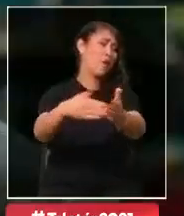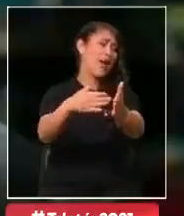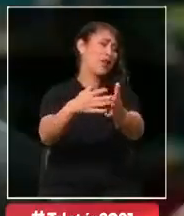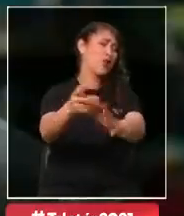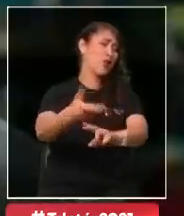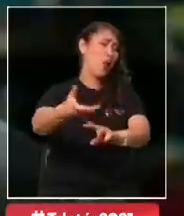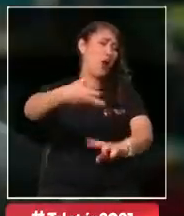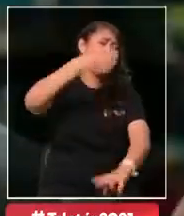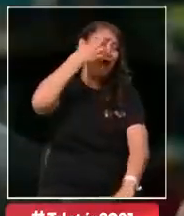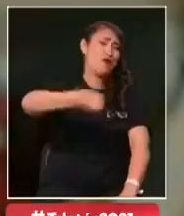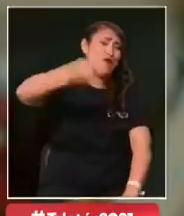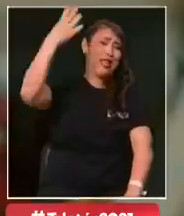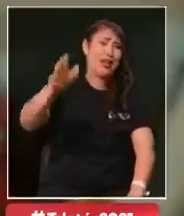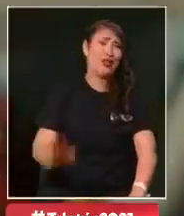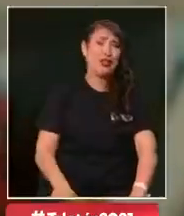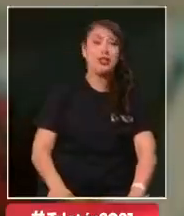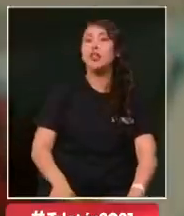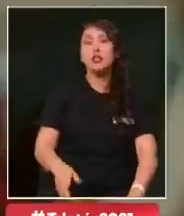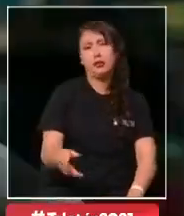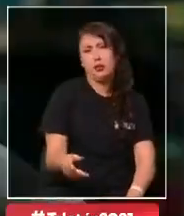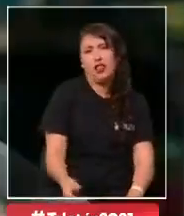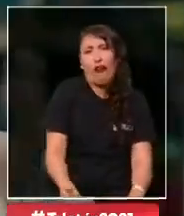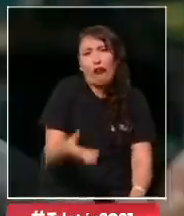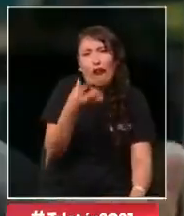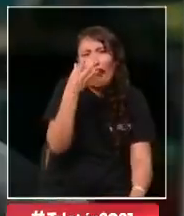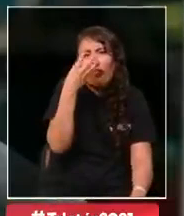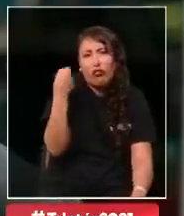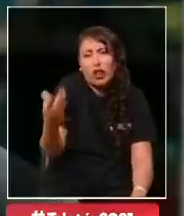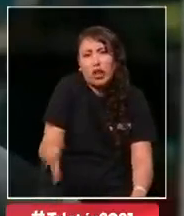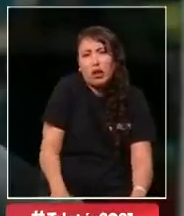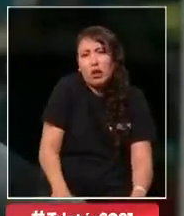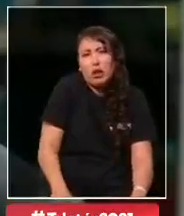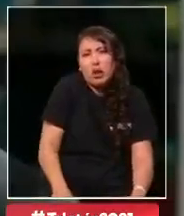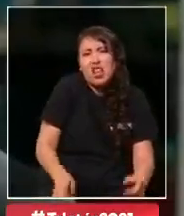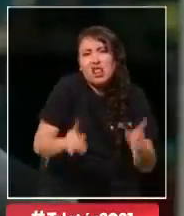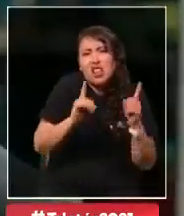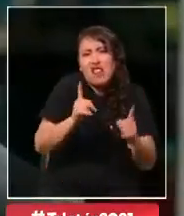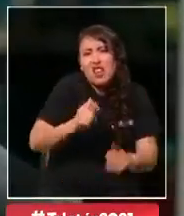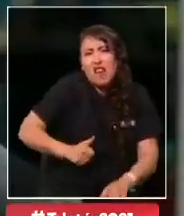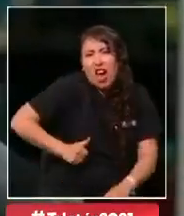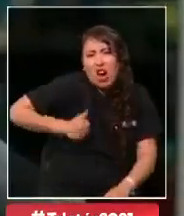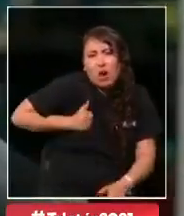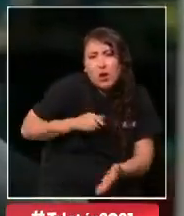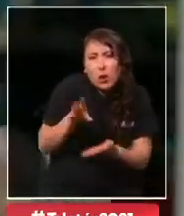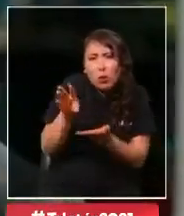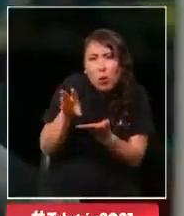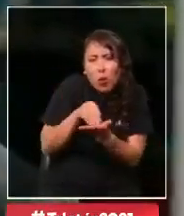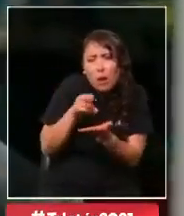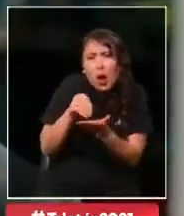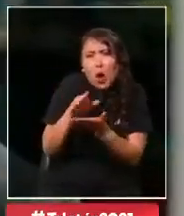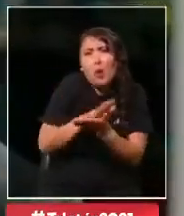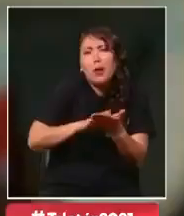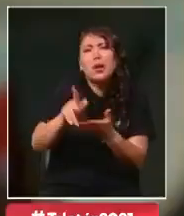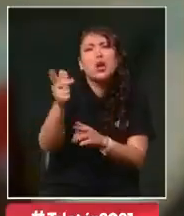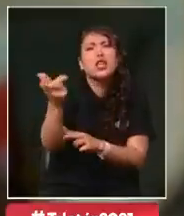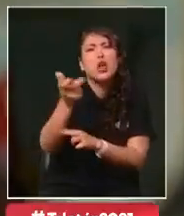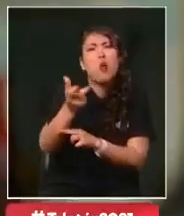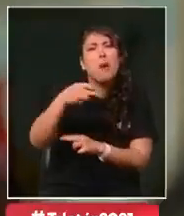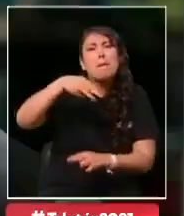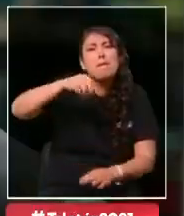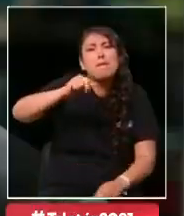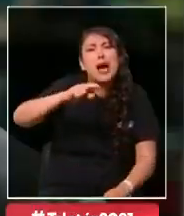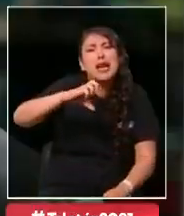Olvídate. Olvídalo. Que tenéis que apuntar a cabros jóvenes. Por ejemplo, desde el weón del